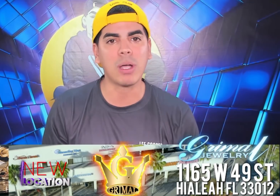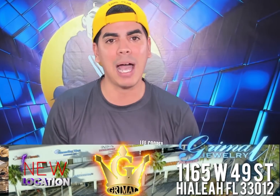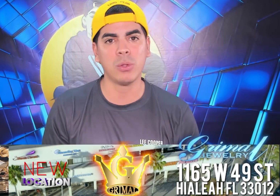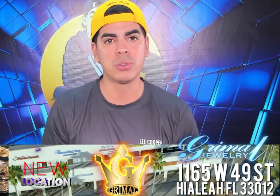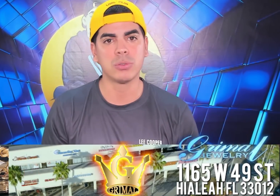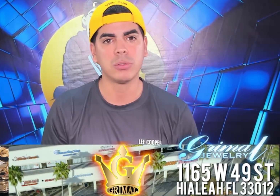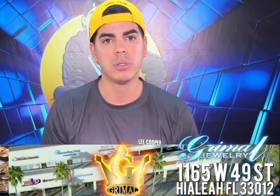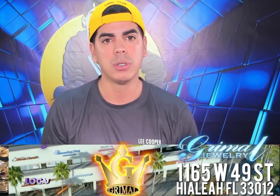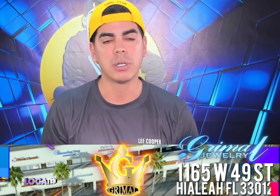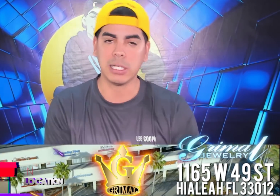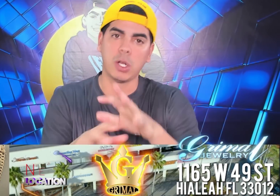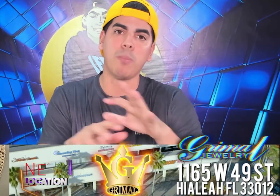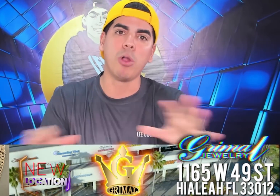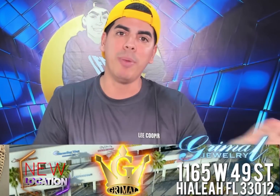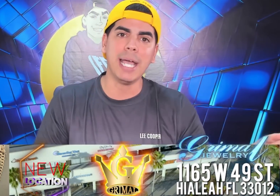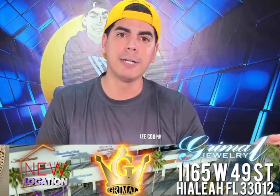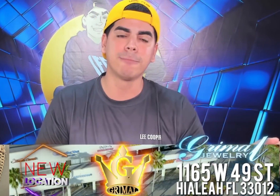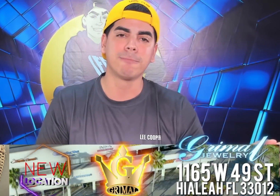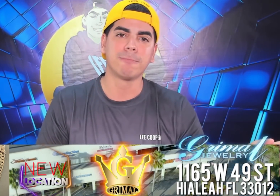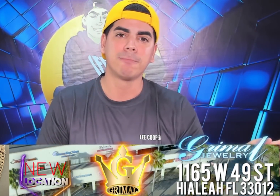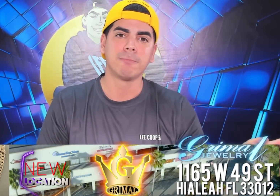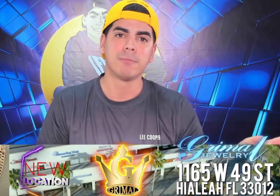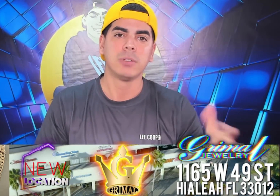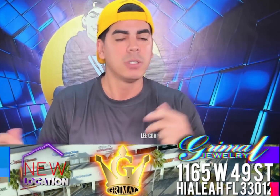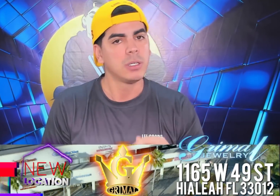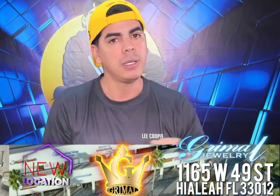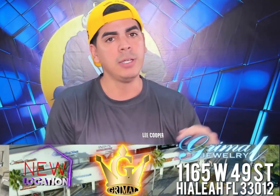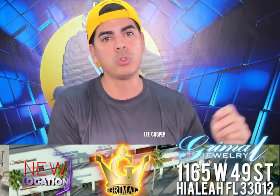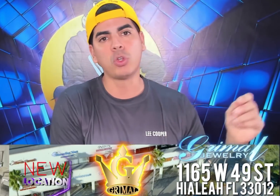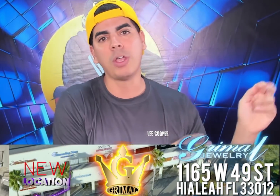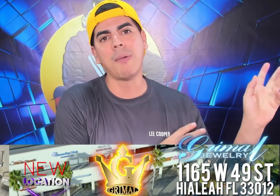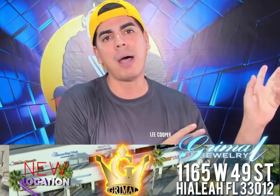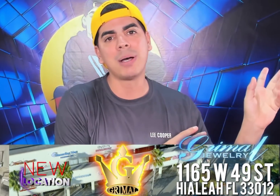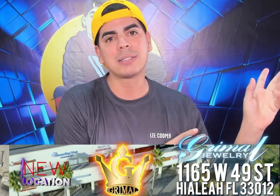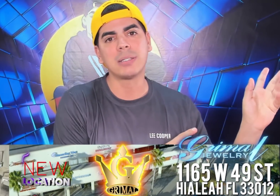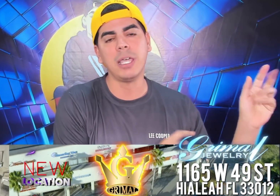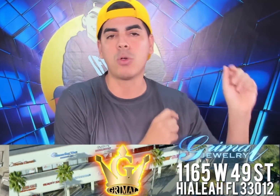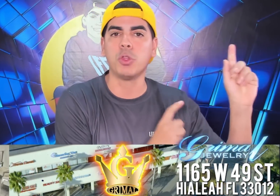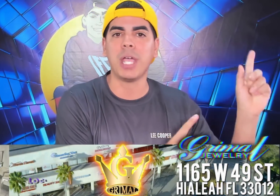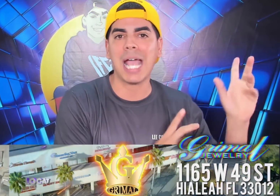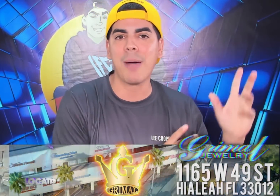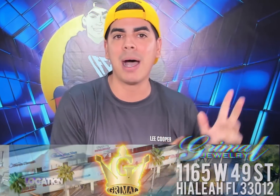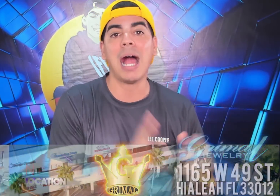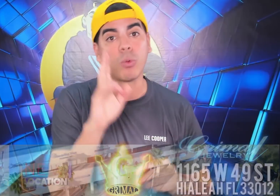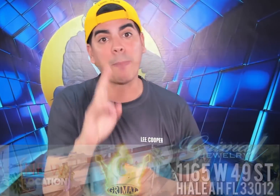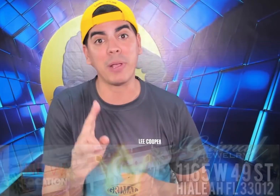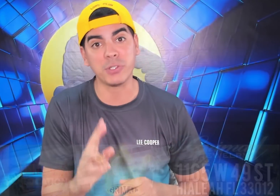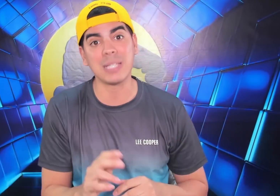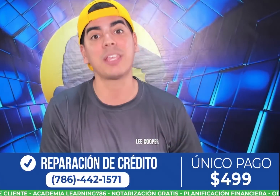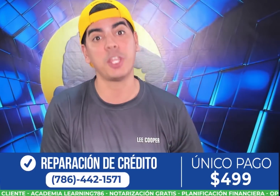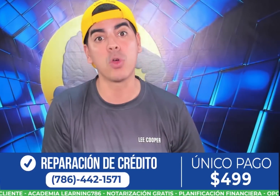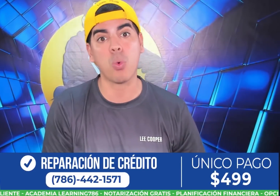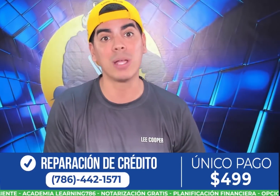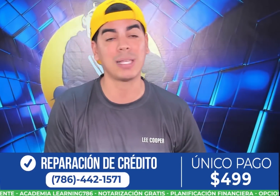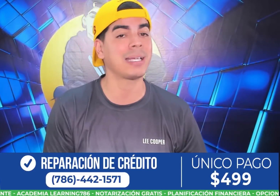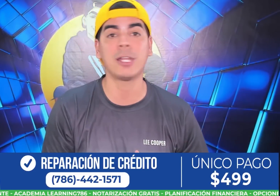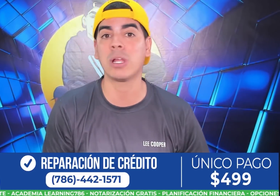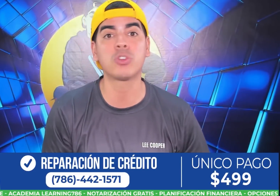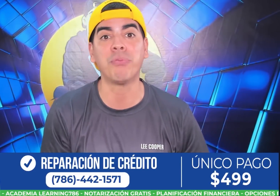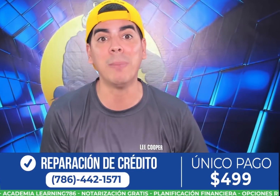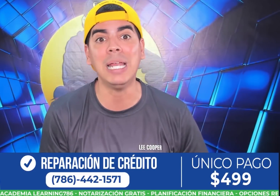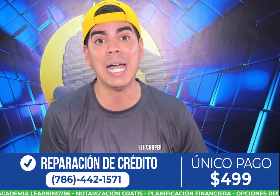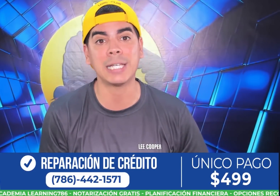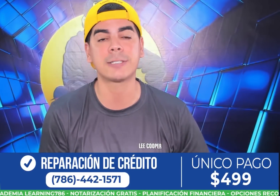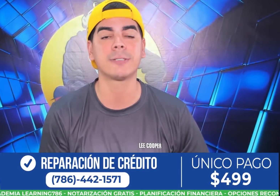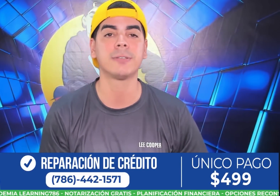fallecidos equivocados, que te lo envolvían y tú te lo llevabas, y cuando llegaba, algunas personas se dieron cuenta de que